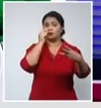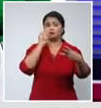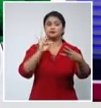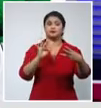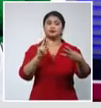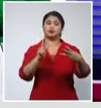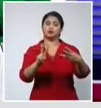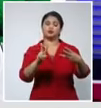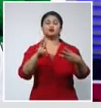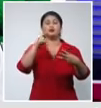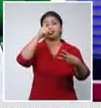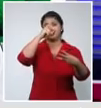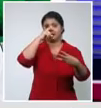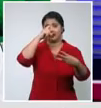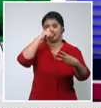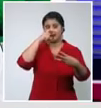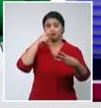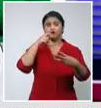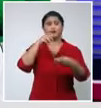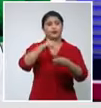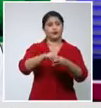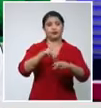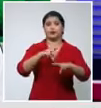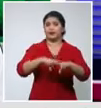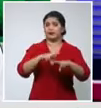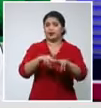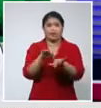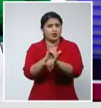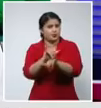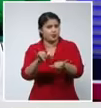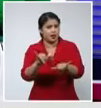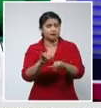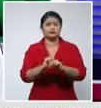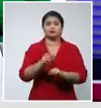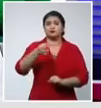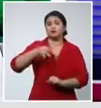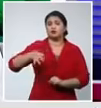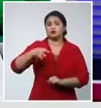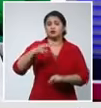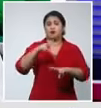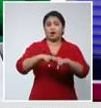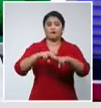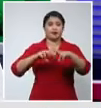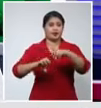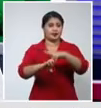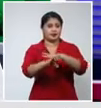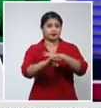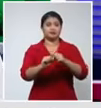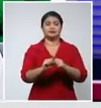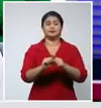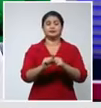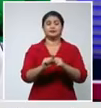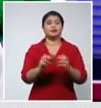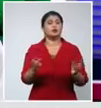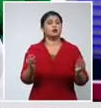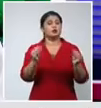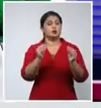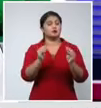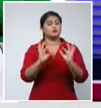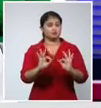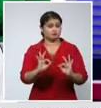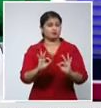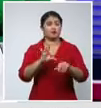años, de aquí de La Habana también, del municipio Habana del Este, con antecedentes de hipertensión